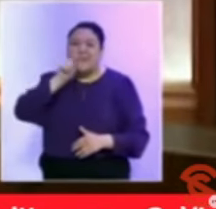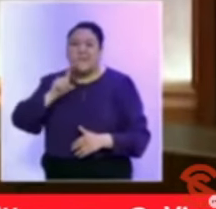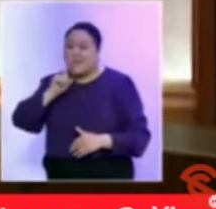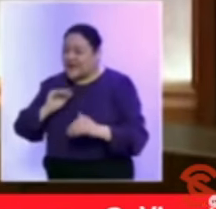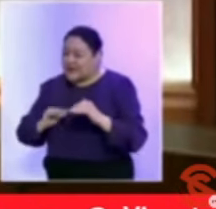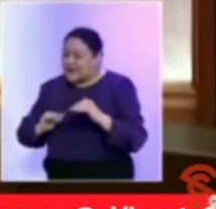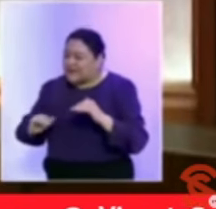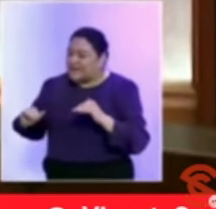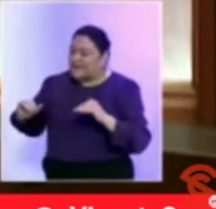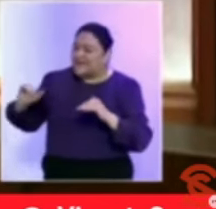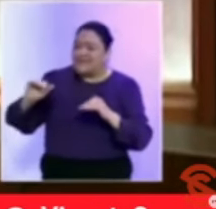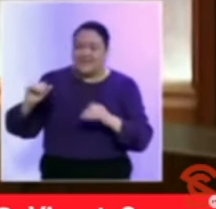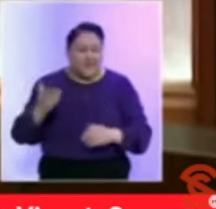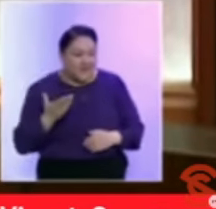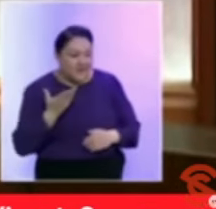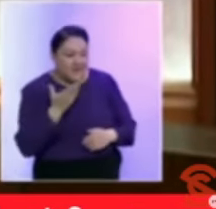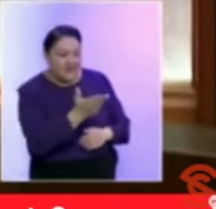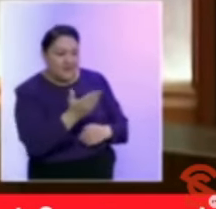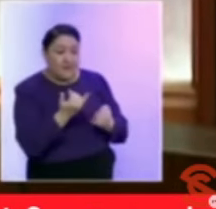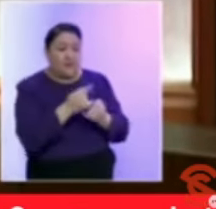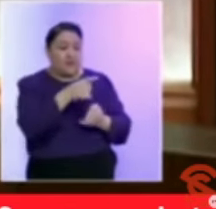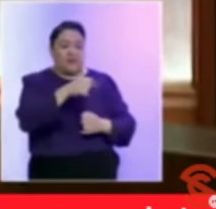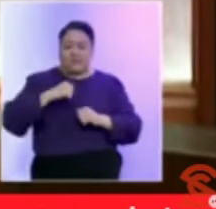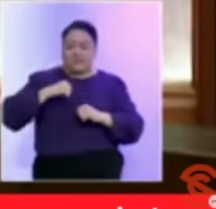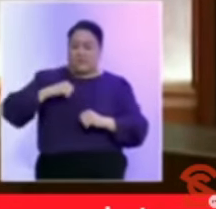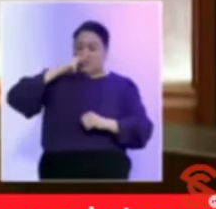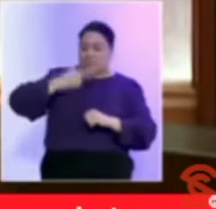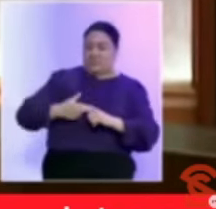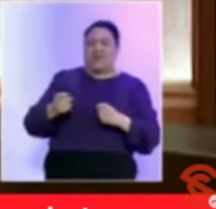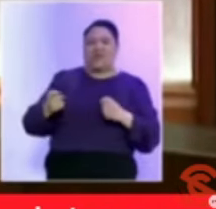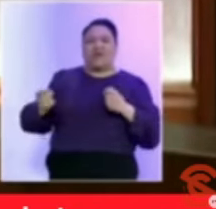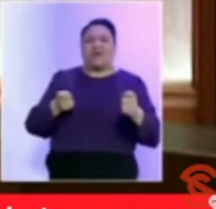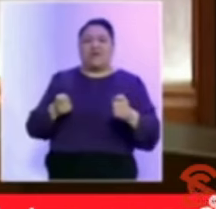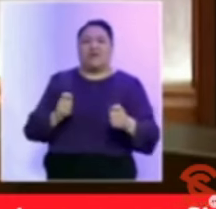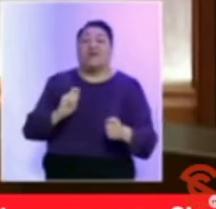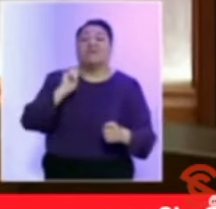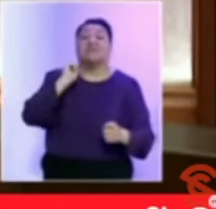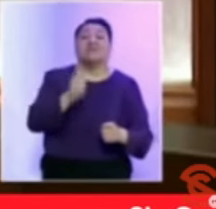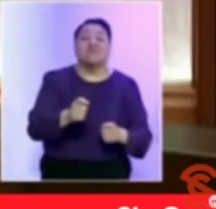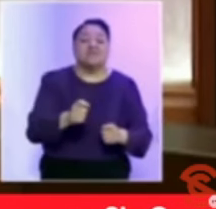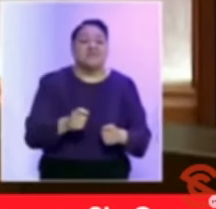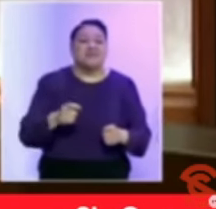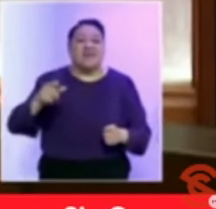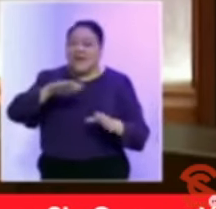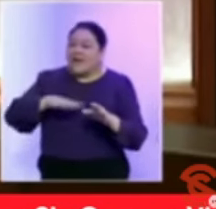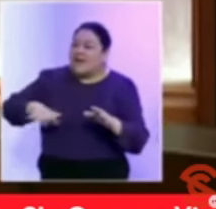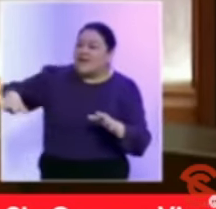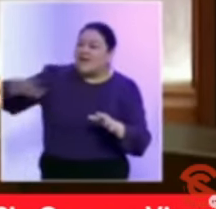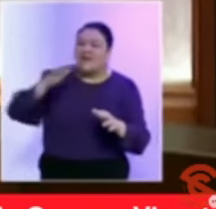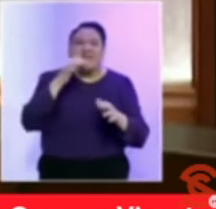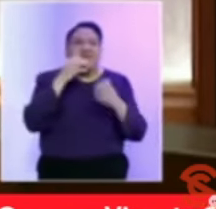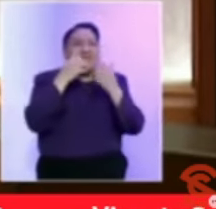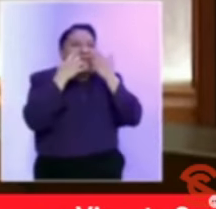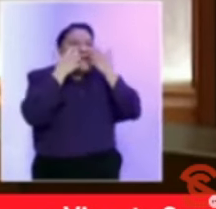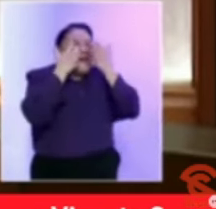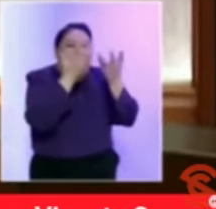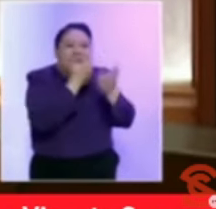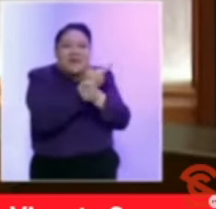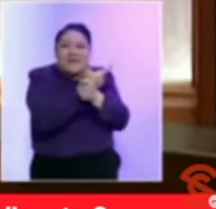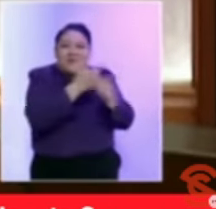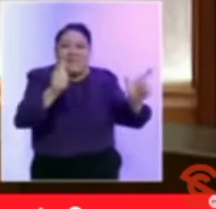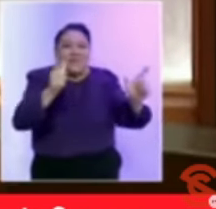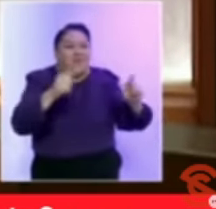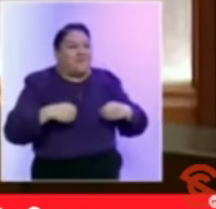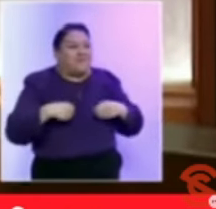mexicanas y en su presidencia se encarnan las aspiraciones de libertad y